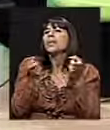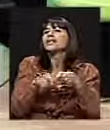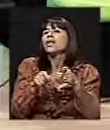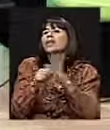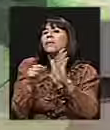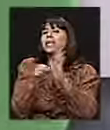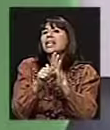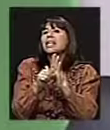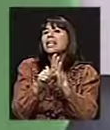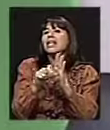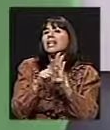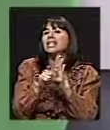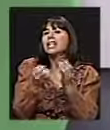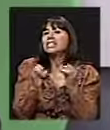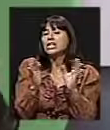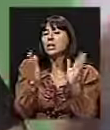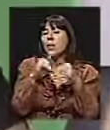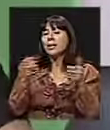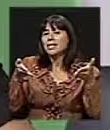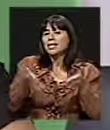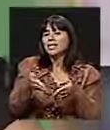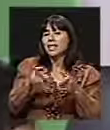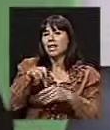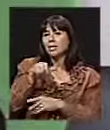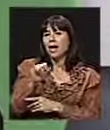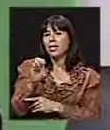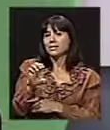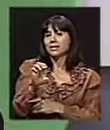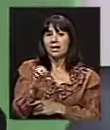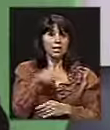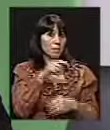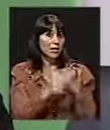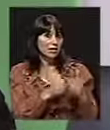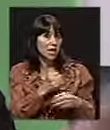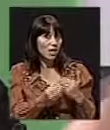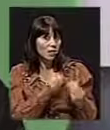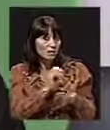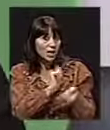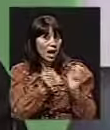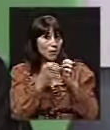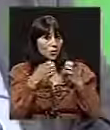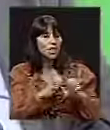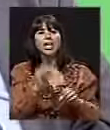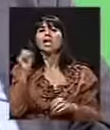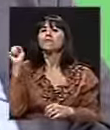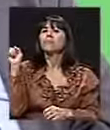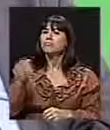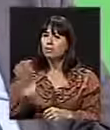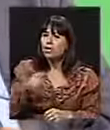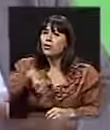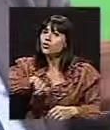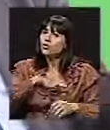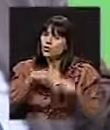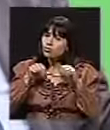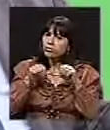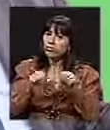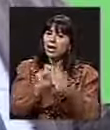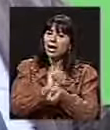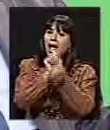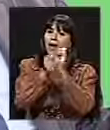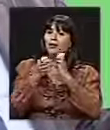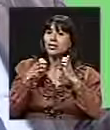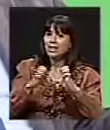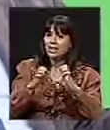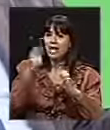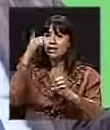Y más bien para este año que falta, don Víctor Emilio. A seguir empujando. ¿Hay cambio de estrategia? Desde luego, seguimos empujando. Cambio de estrategia total, y yo creo que la